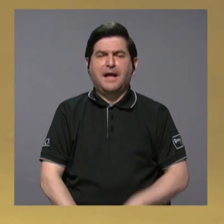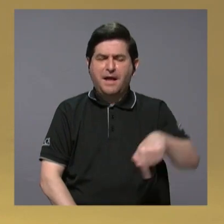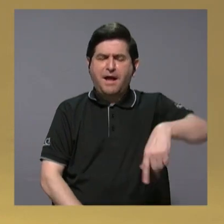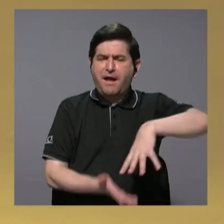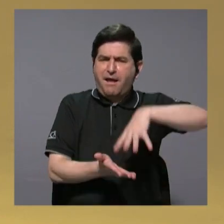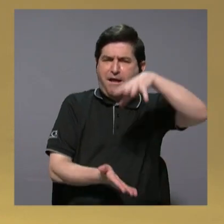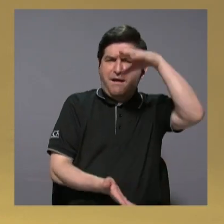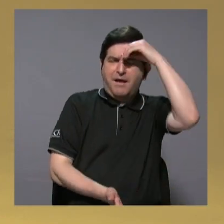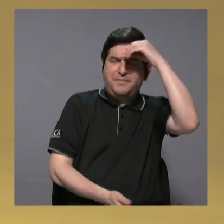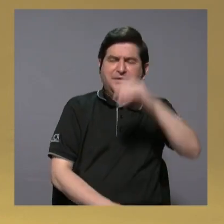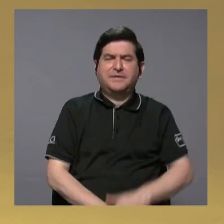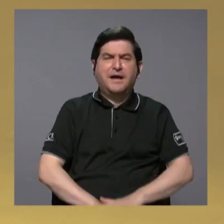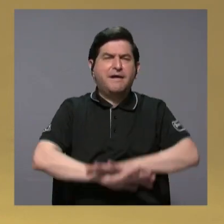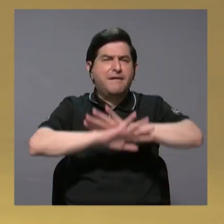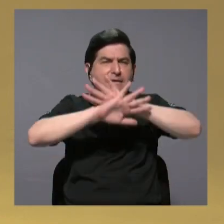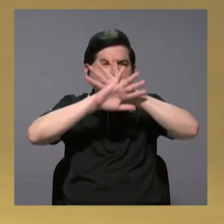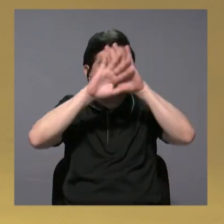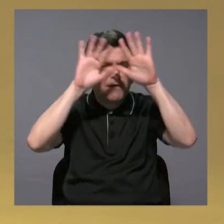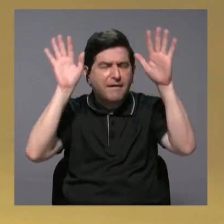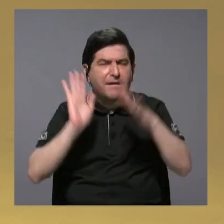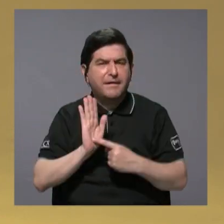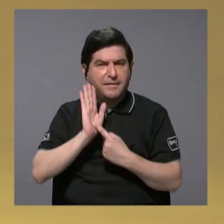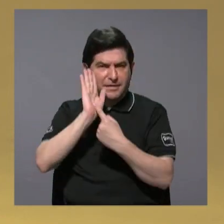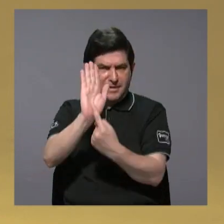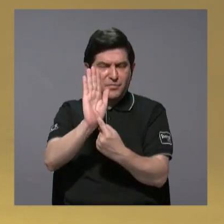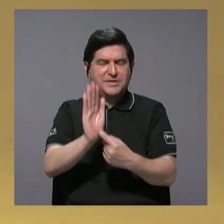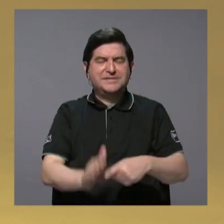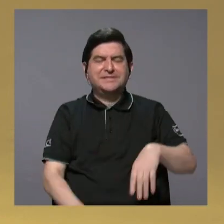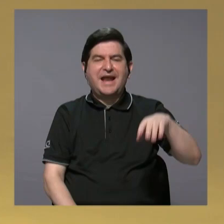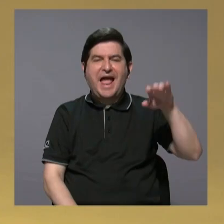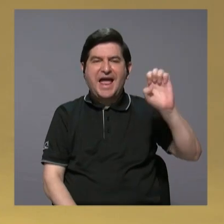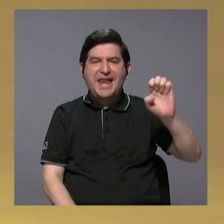aprendiendo de la claridad con la que don Elian